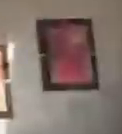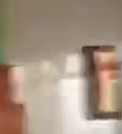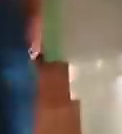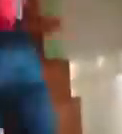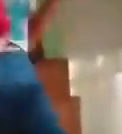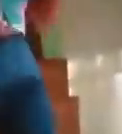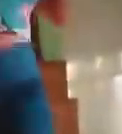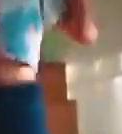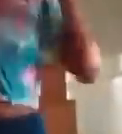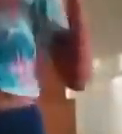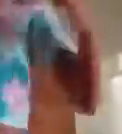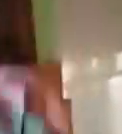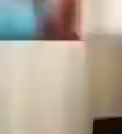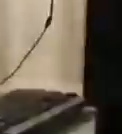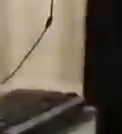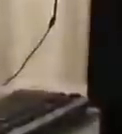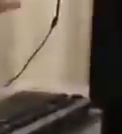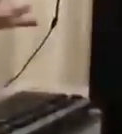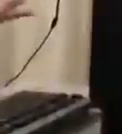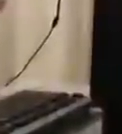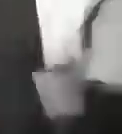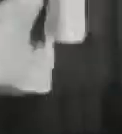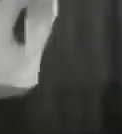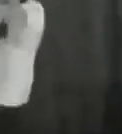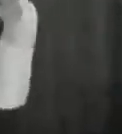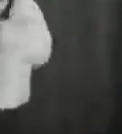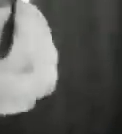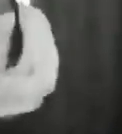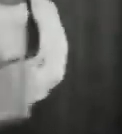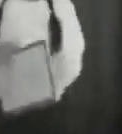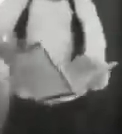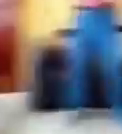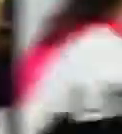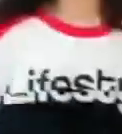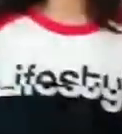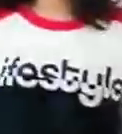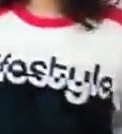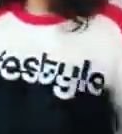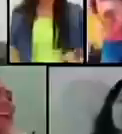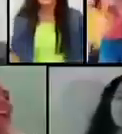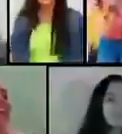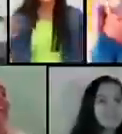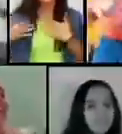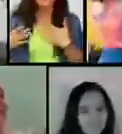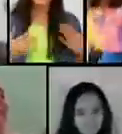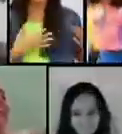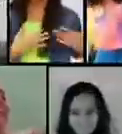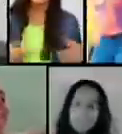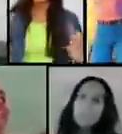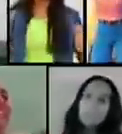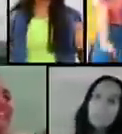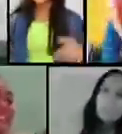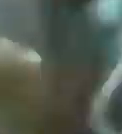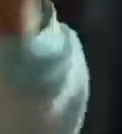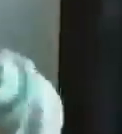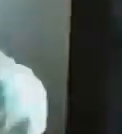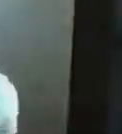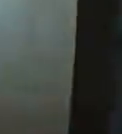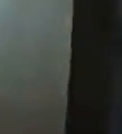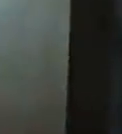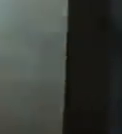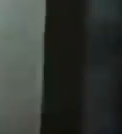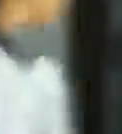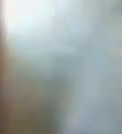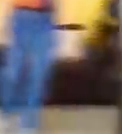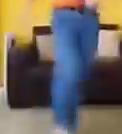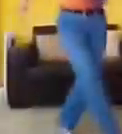Atento. Entiendo, defiendo, moviendo el cerebro. Yo quiero, yo puedo y estoy muy contento. Si estudio, retengo, me divierto y aprendo. No pierdo